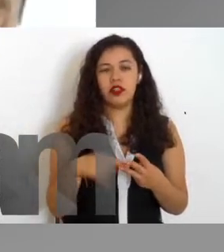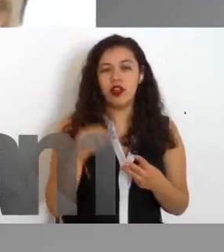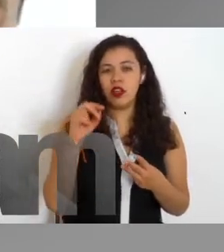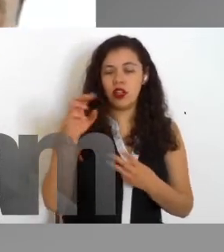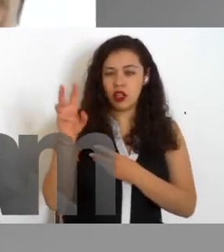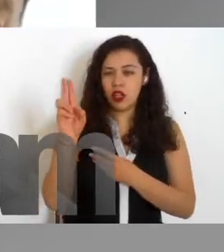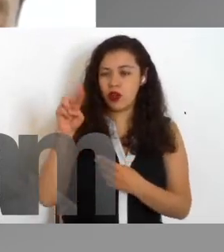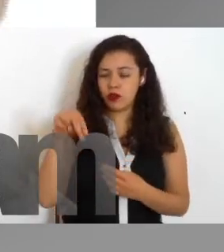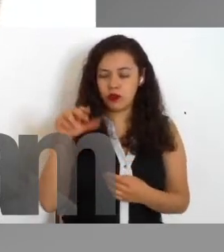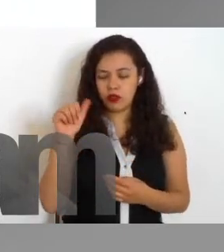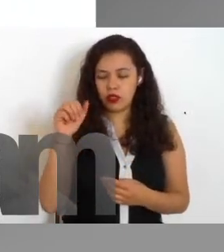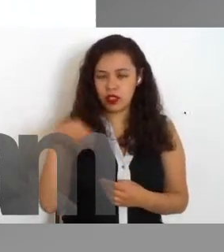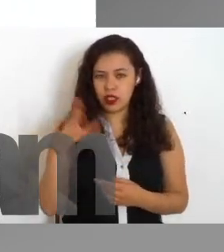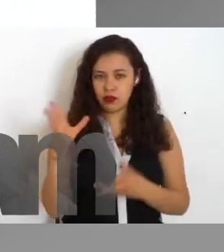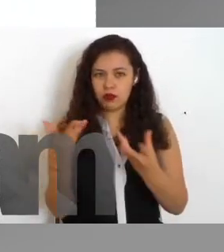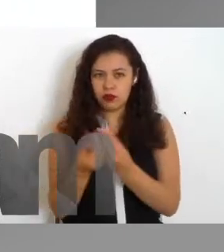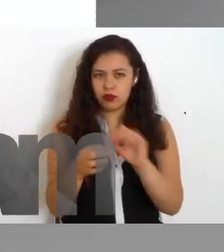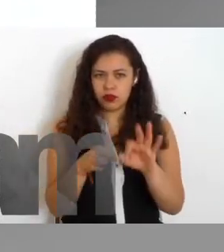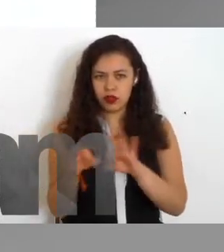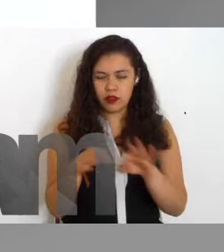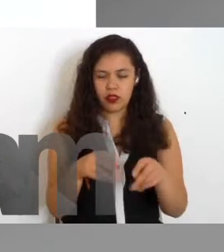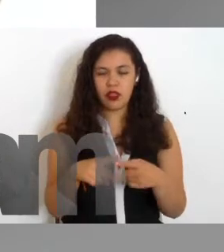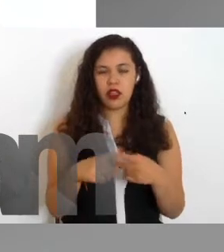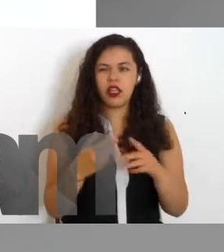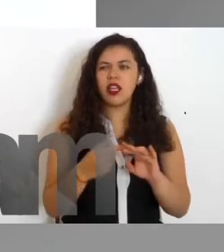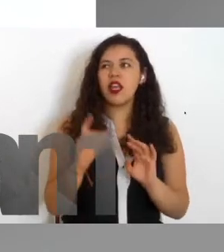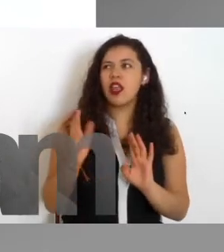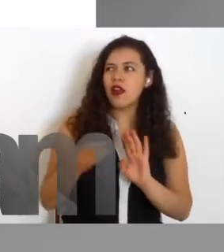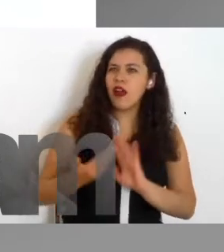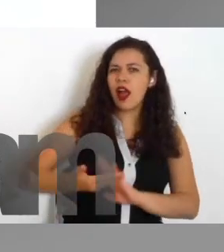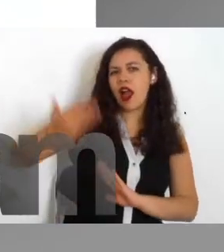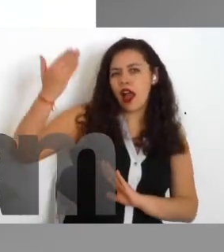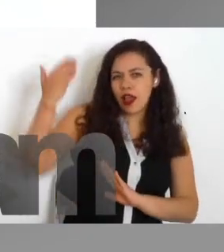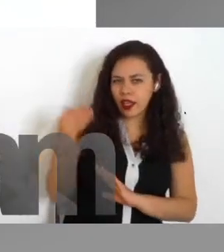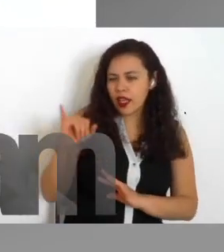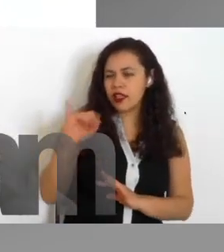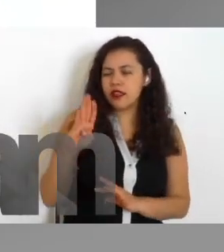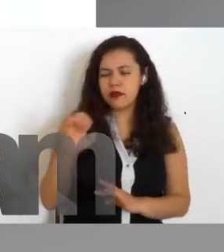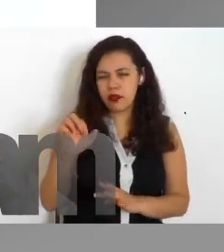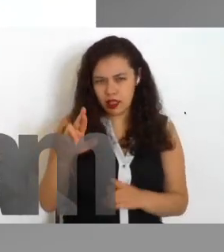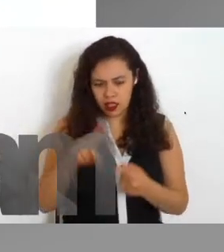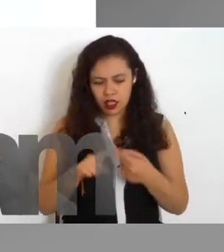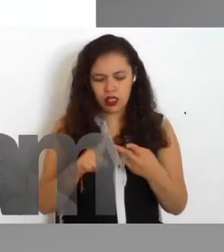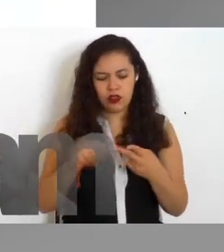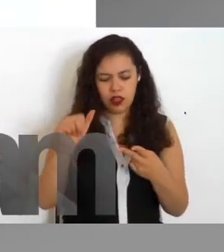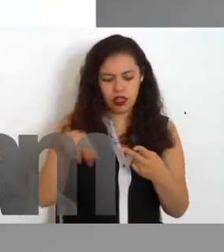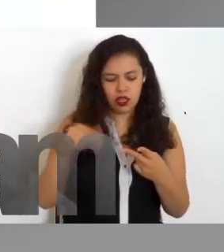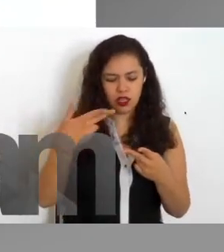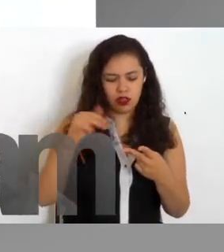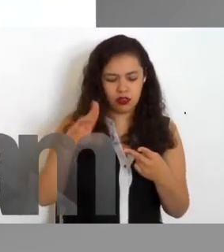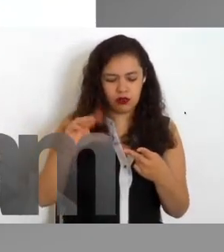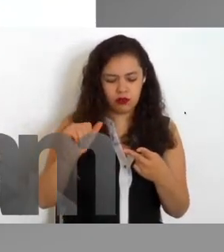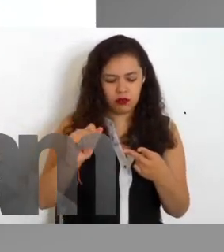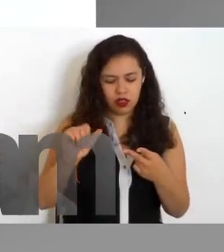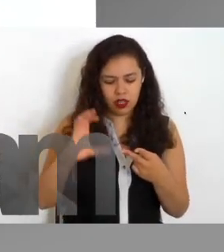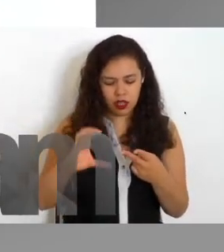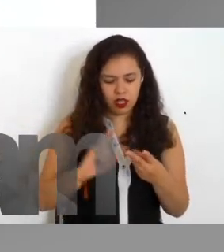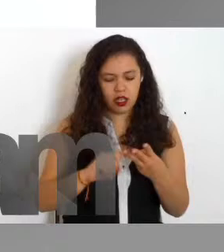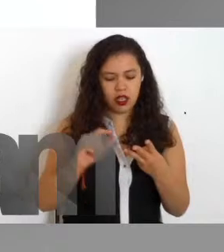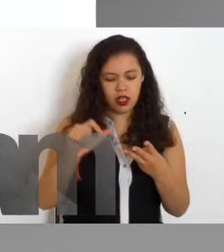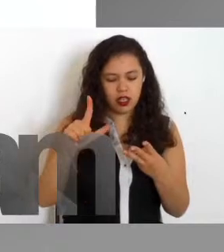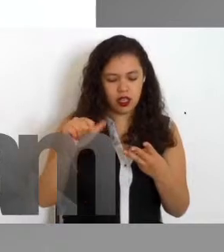en tiempos anteriores estuvimos haciendo algunas acciones con la Ibero, con la NAWA, con la Salle,